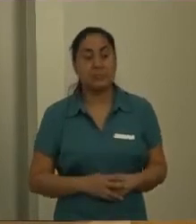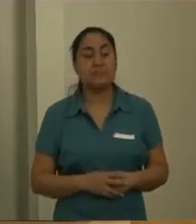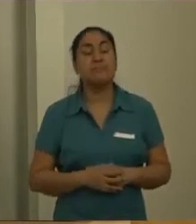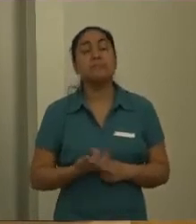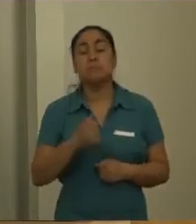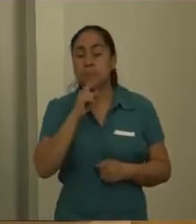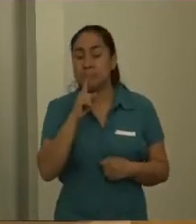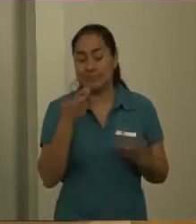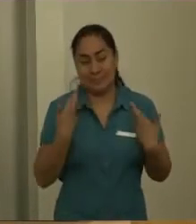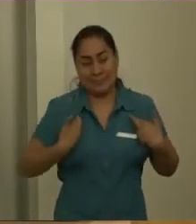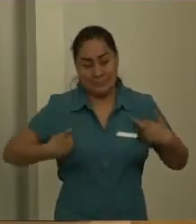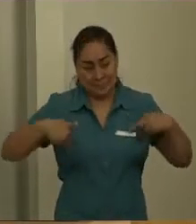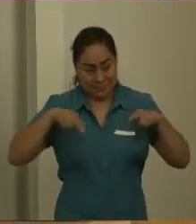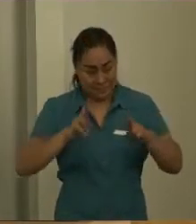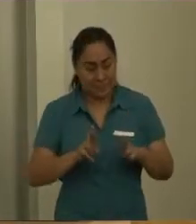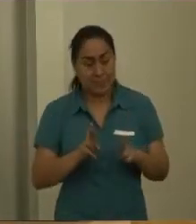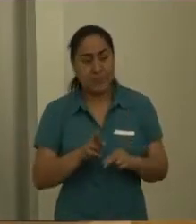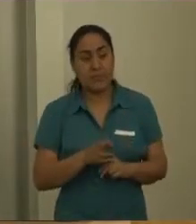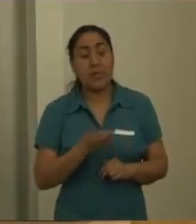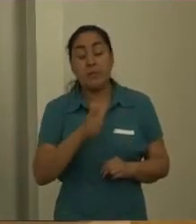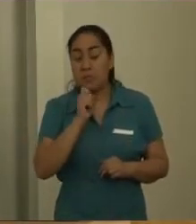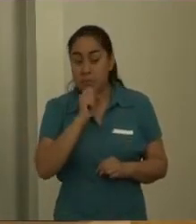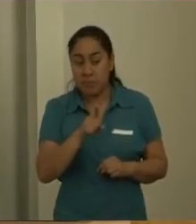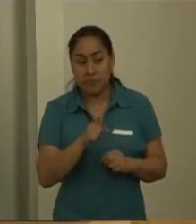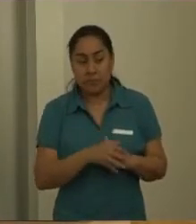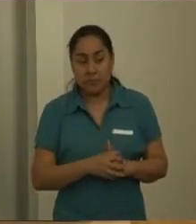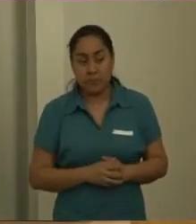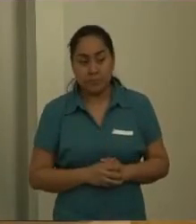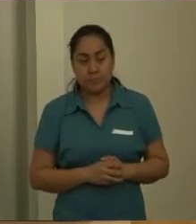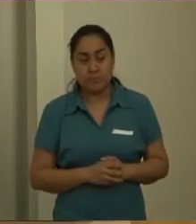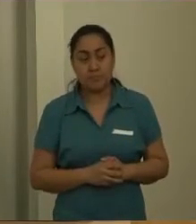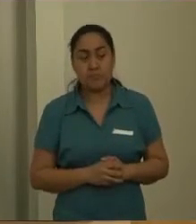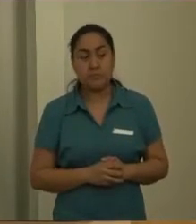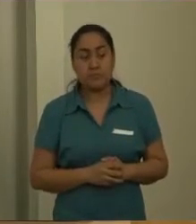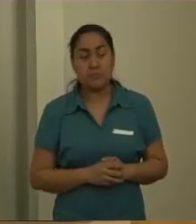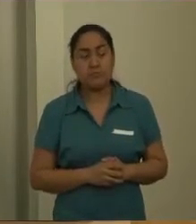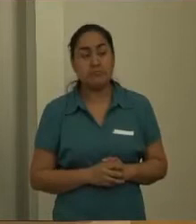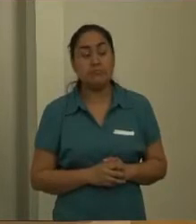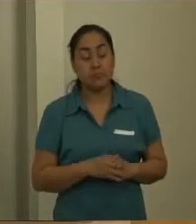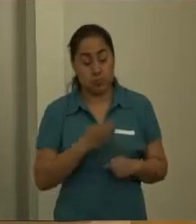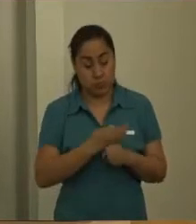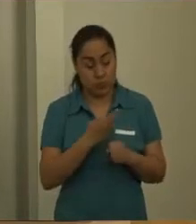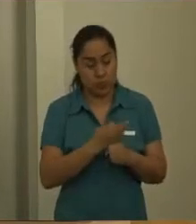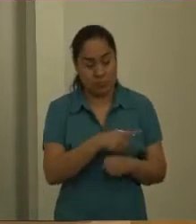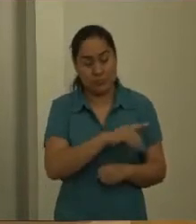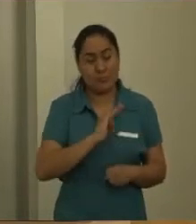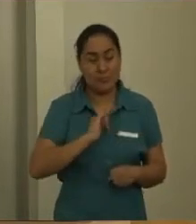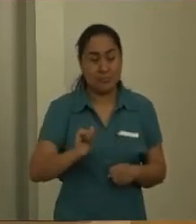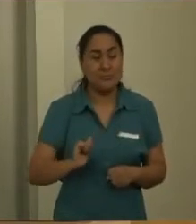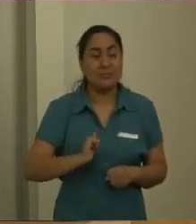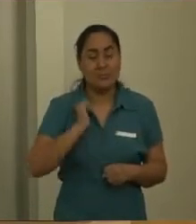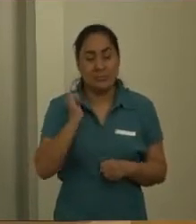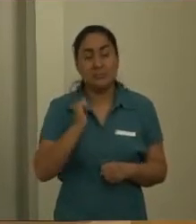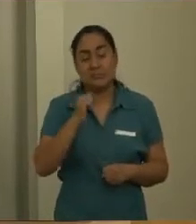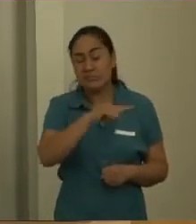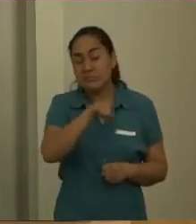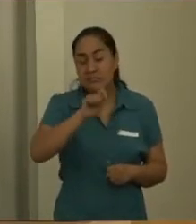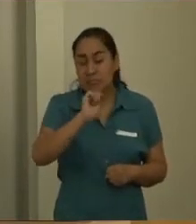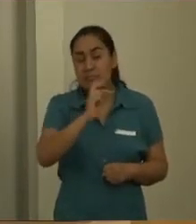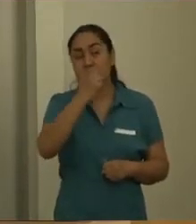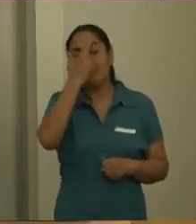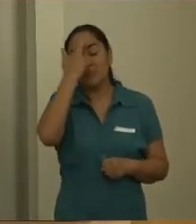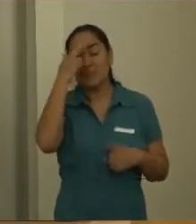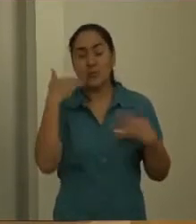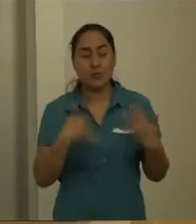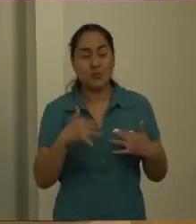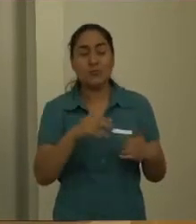representada y también podemos es una ocasión más para recordar a un excepcional